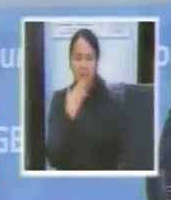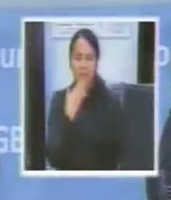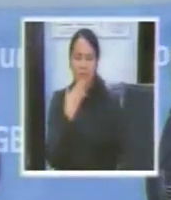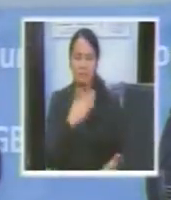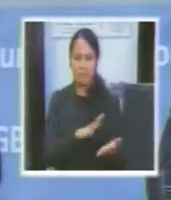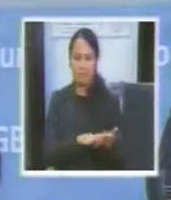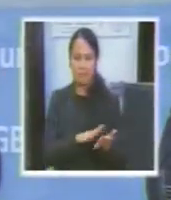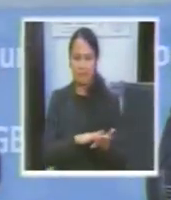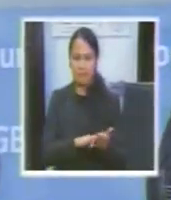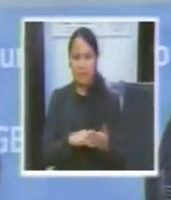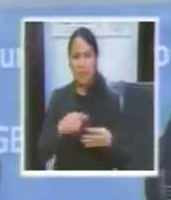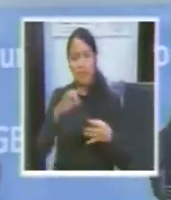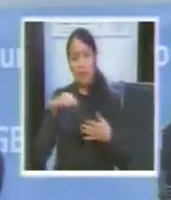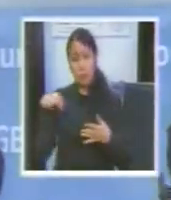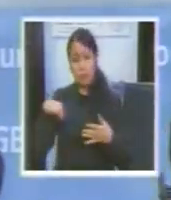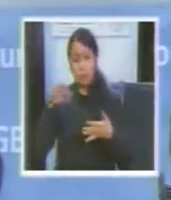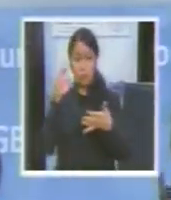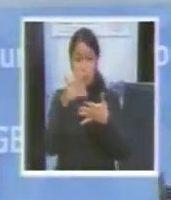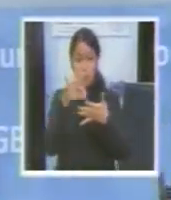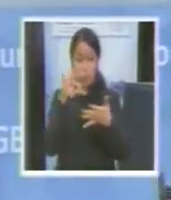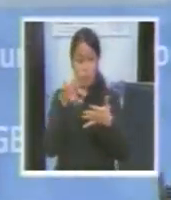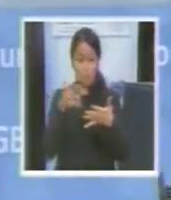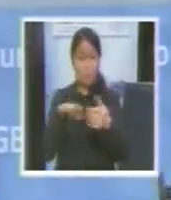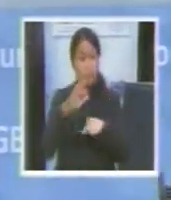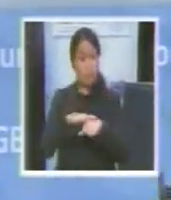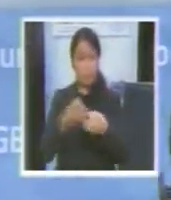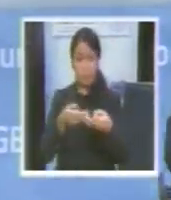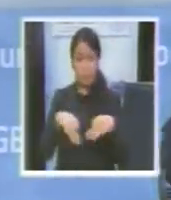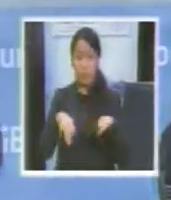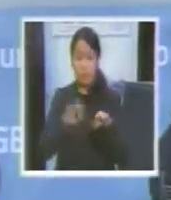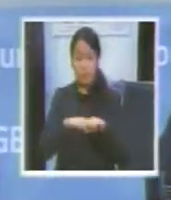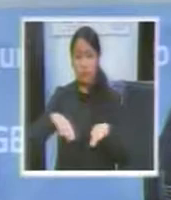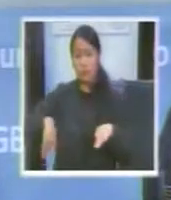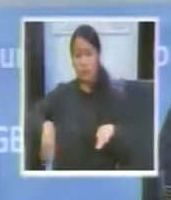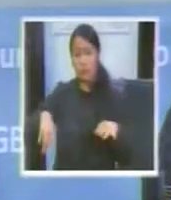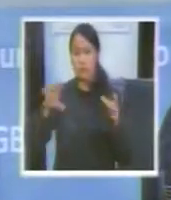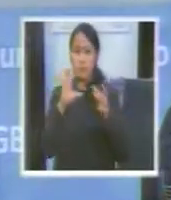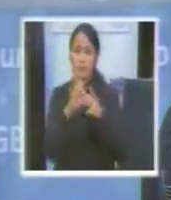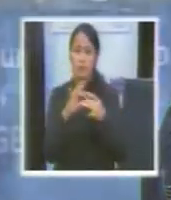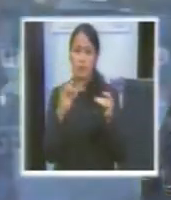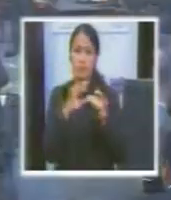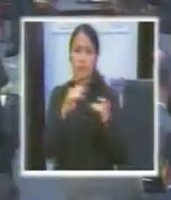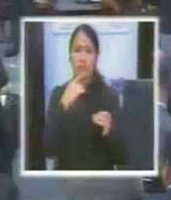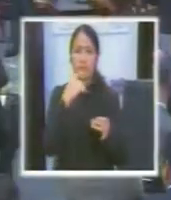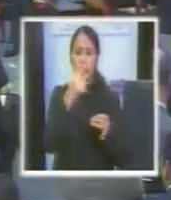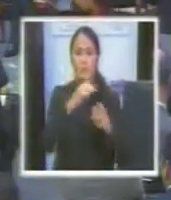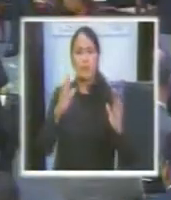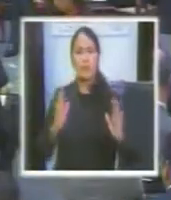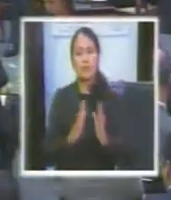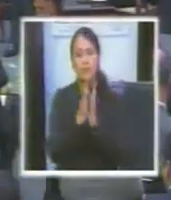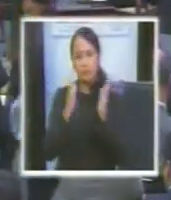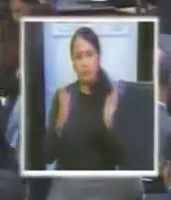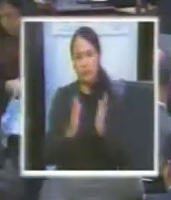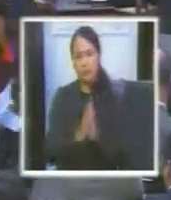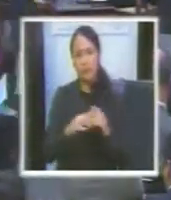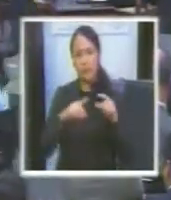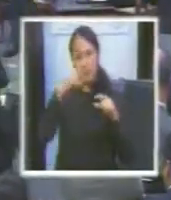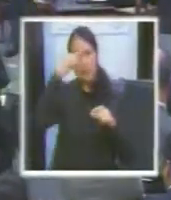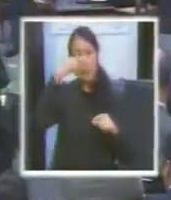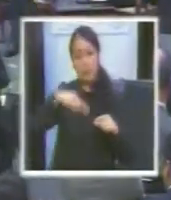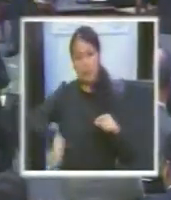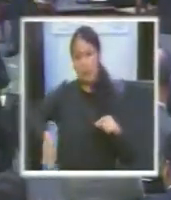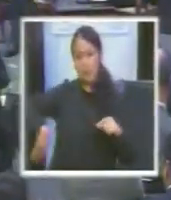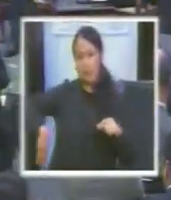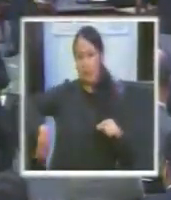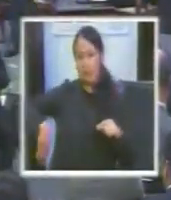Y hay varios puntos que toca sin duda de la mayor relevancia. Él mencionaba en su participación que México recientemente